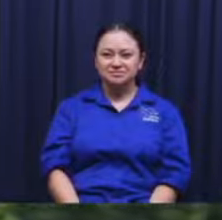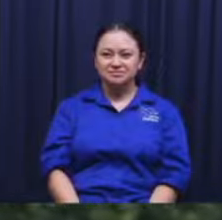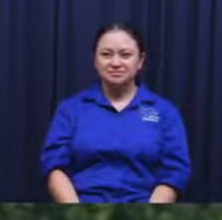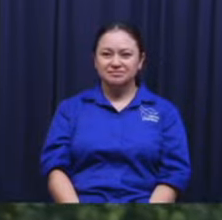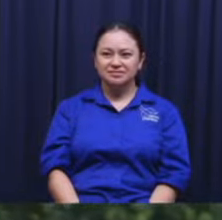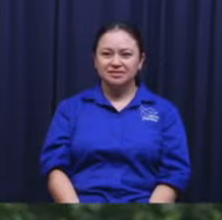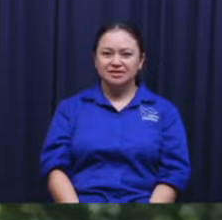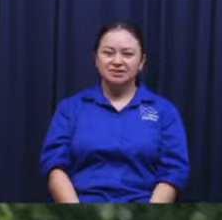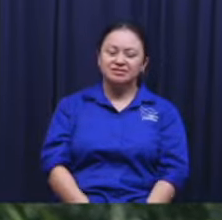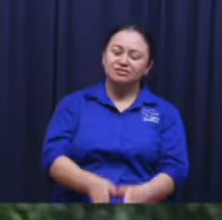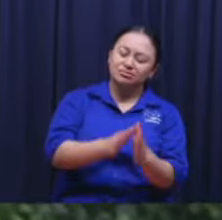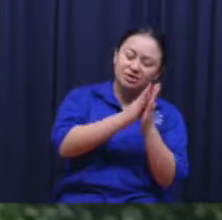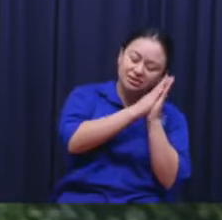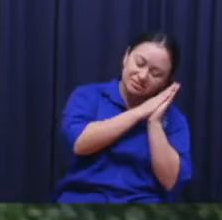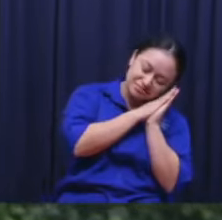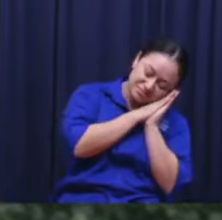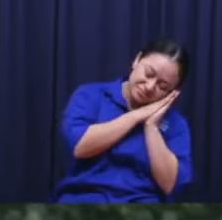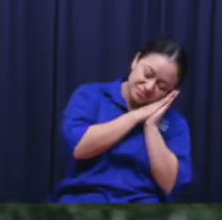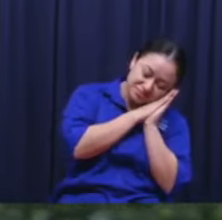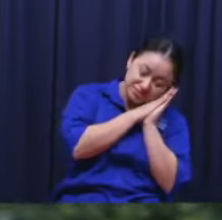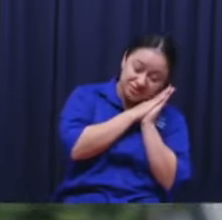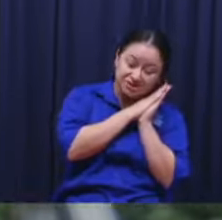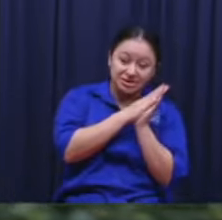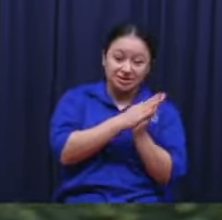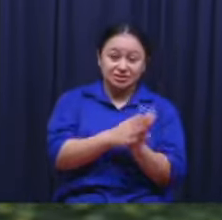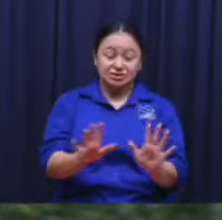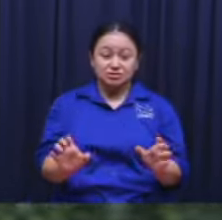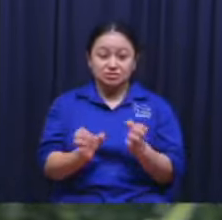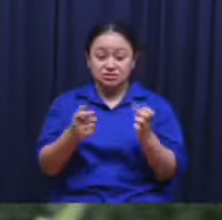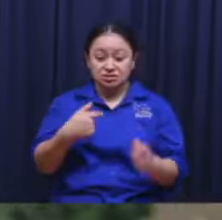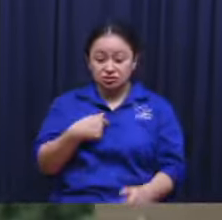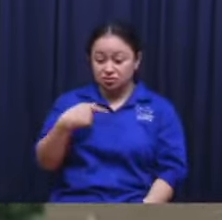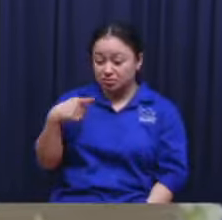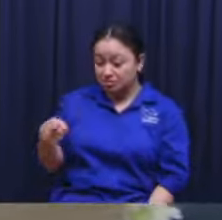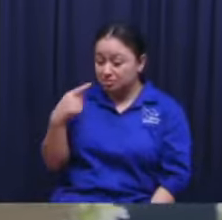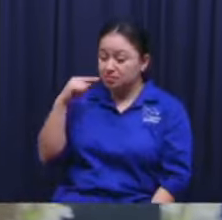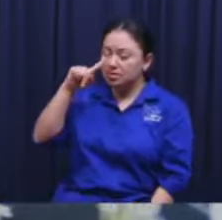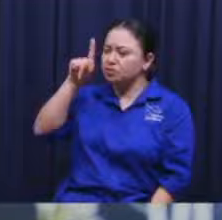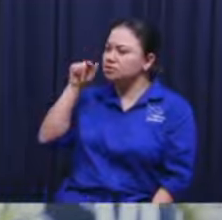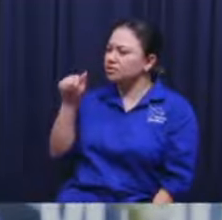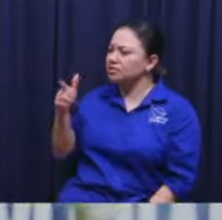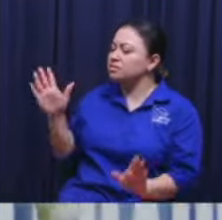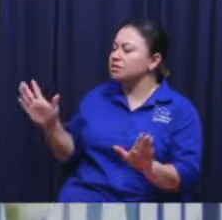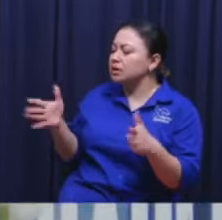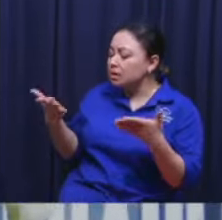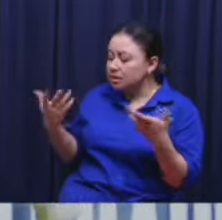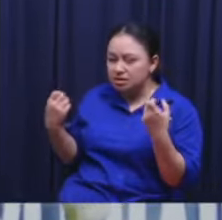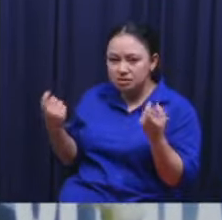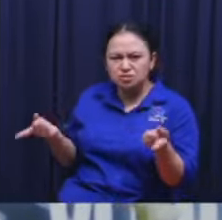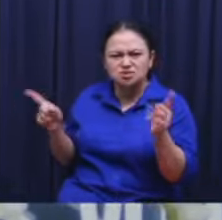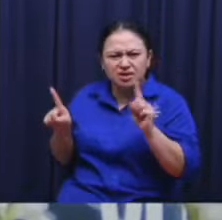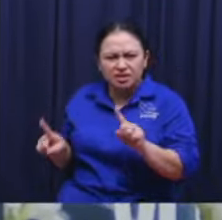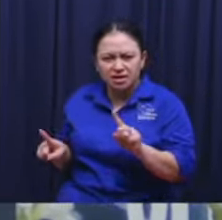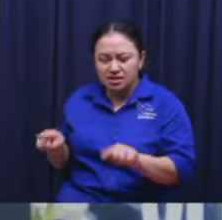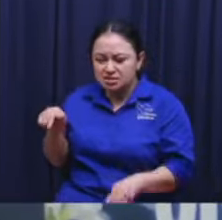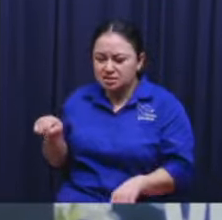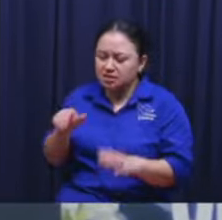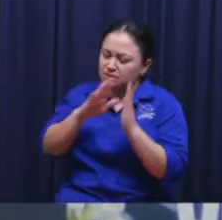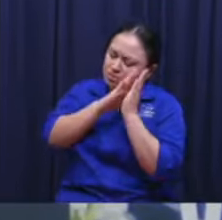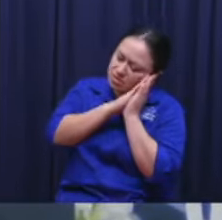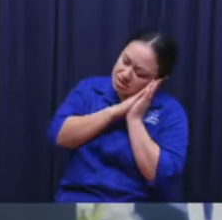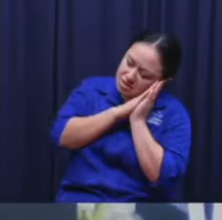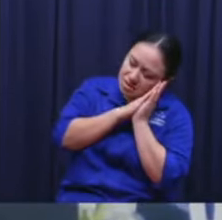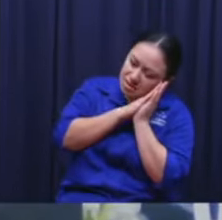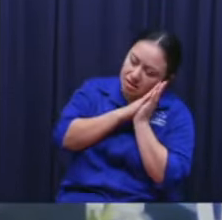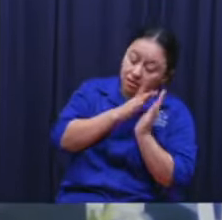Se dormían. Entonces le preguntaba yo, ¿y qué pasaba si dormían? Nos mandaban a una pileta